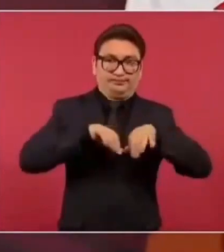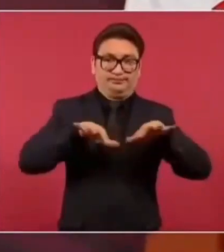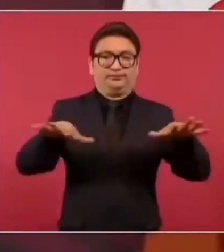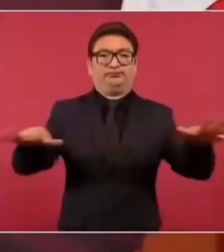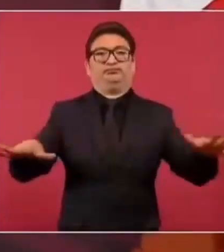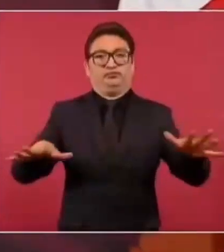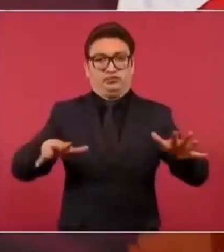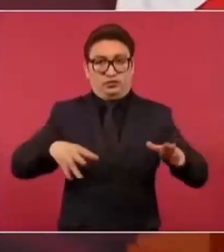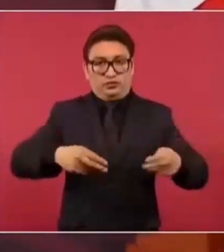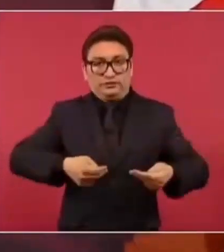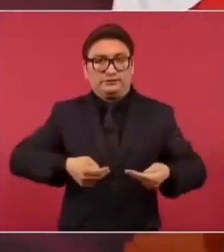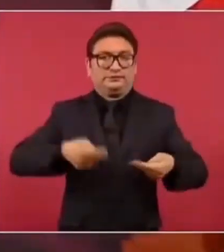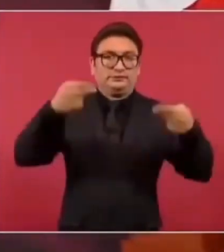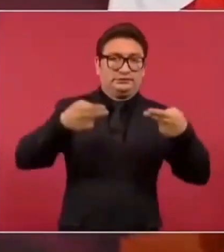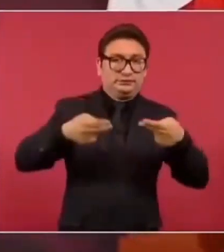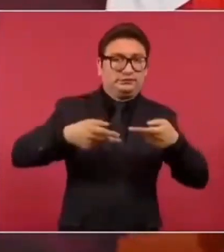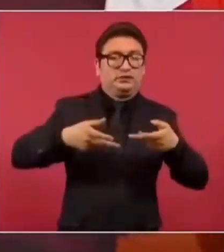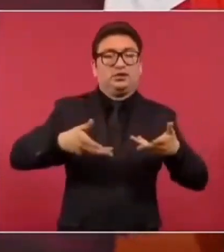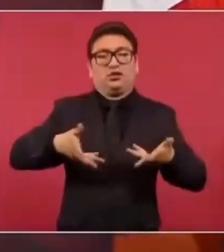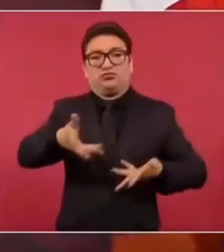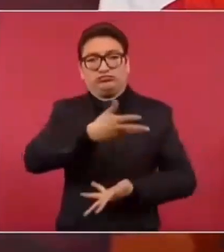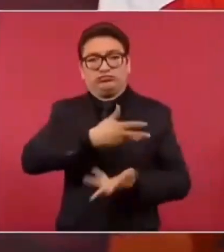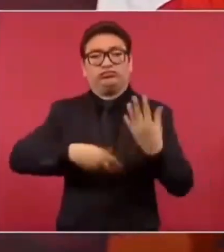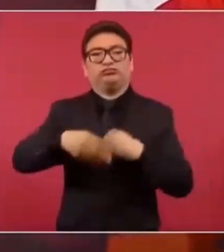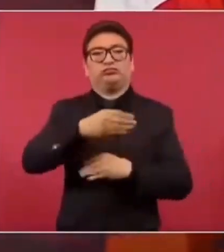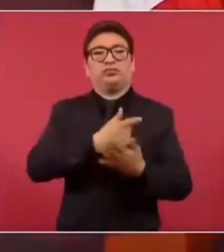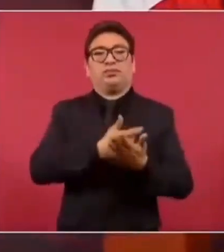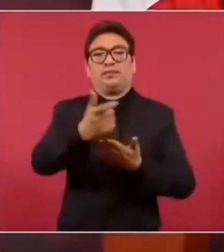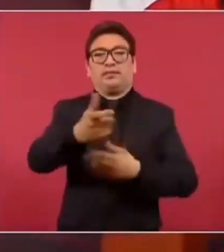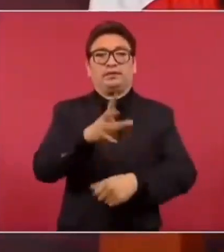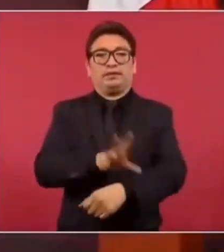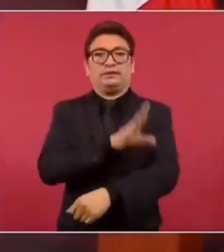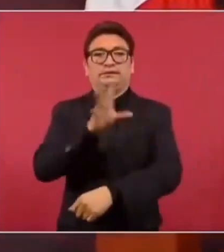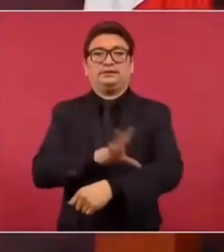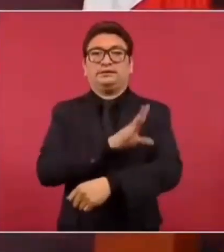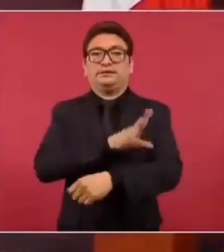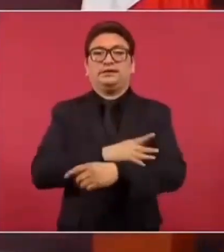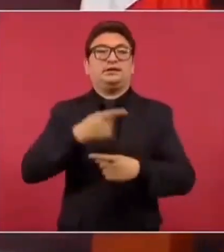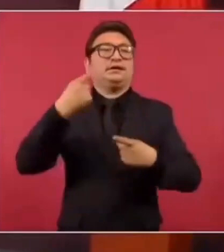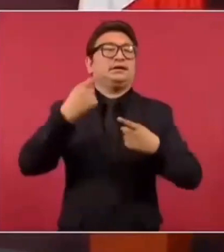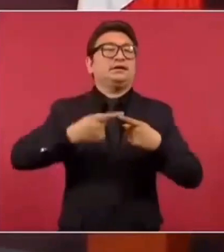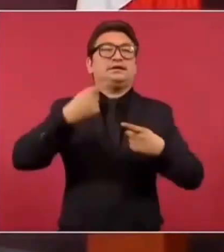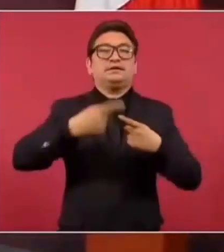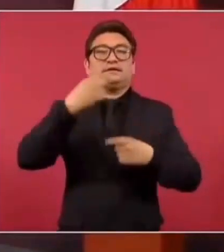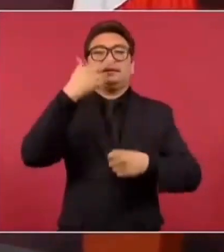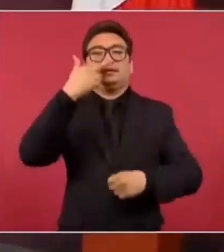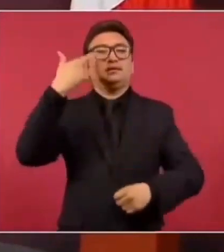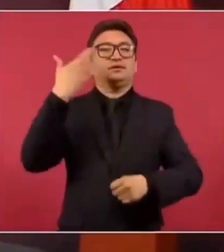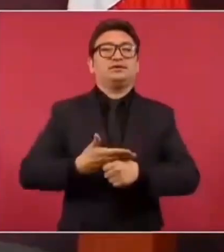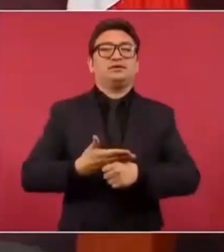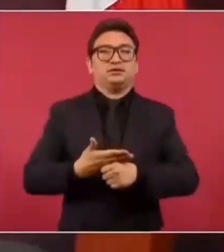la comercialización de la energía eléctrica, correspondía